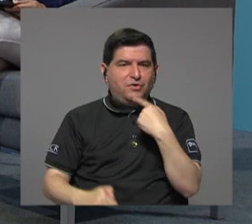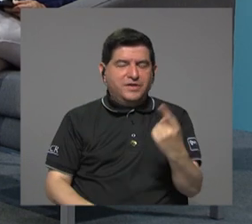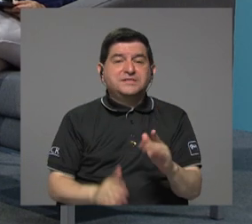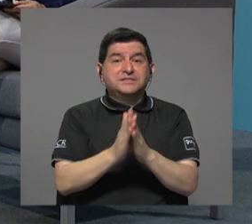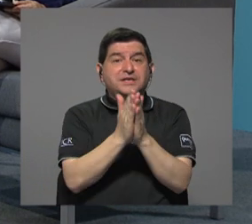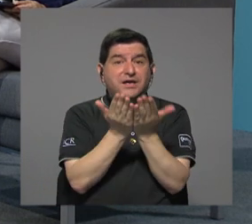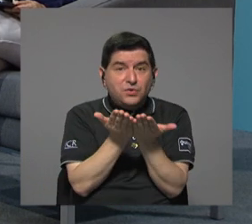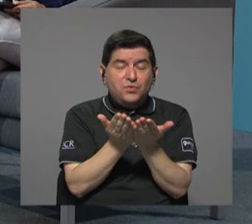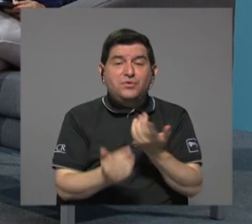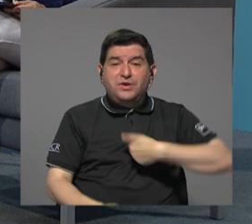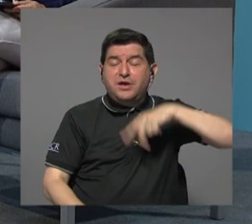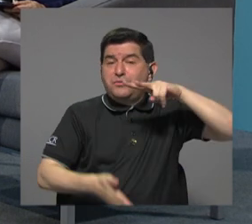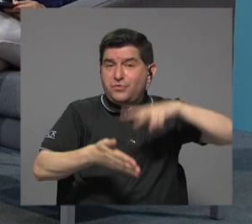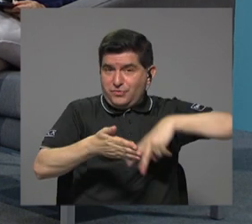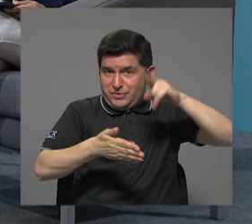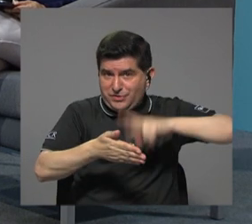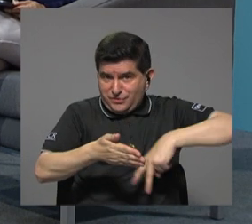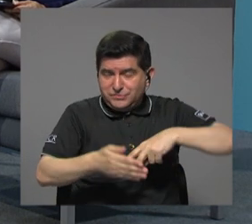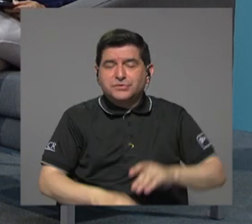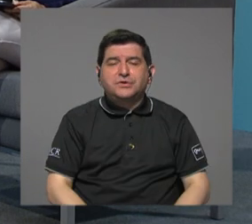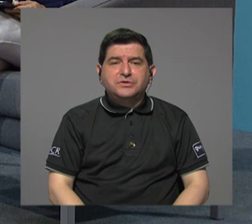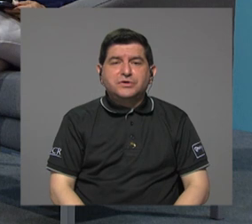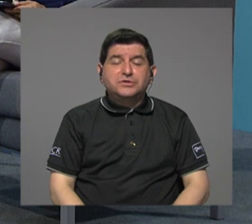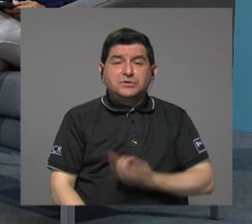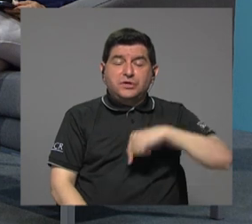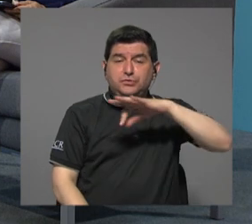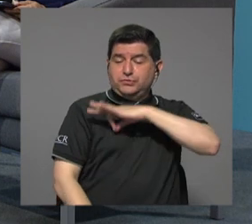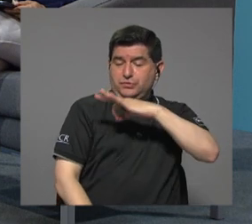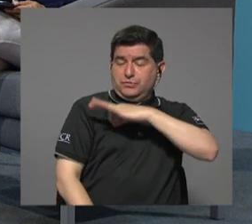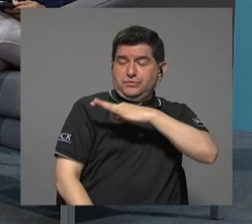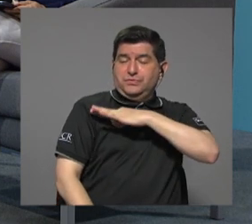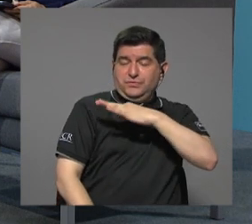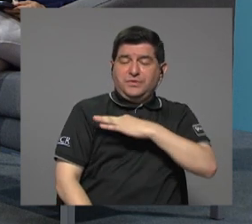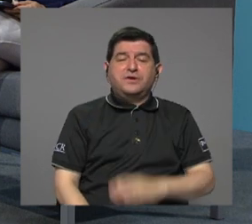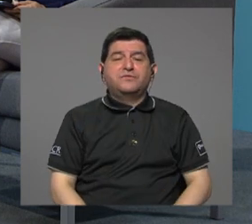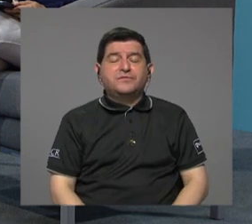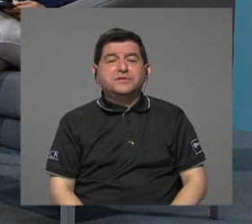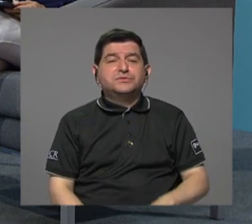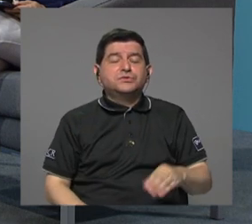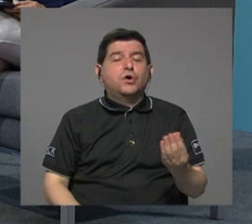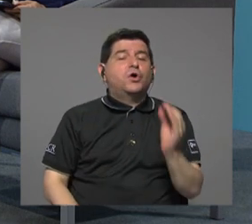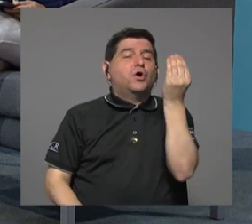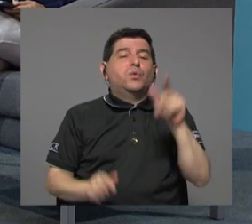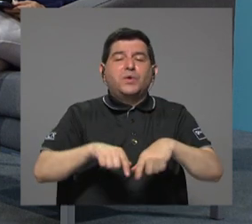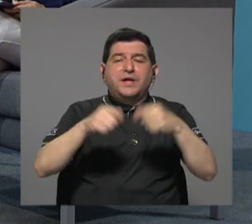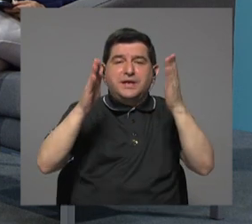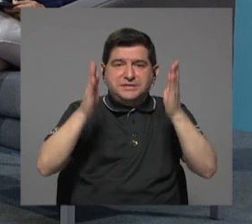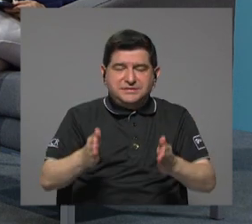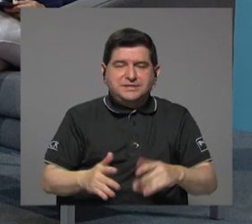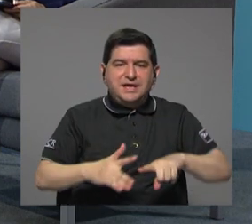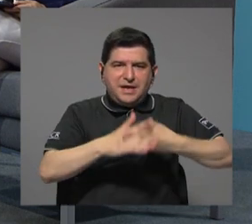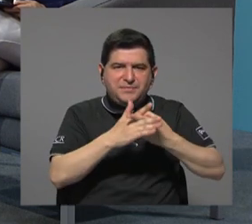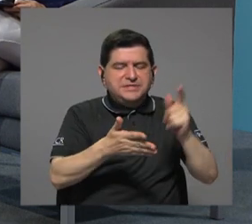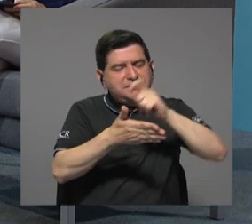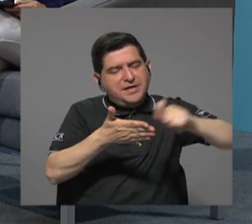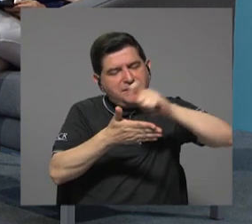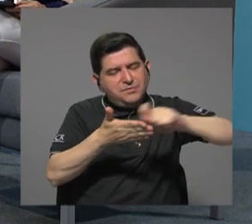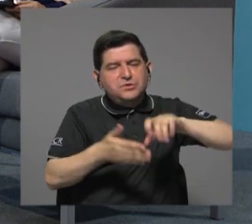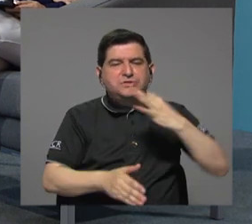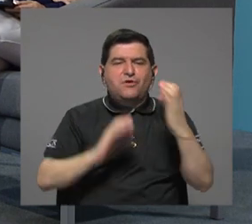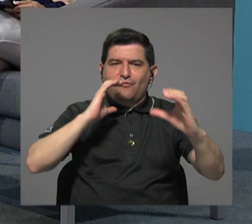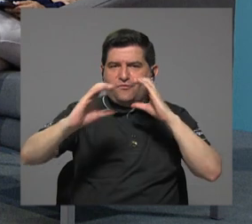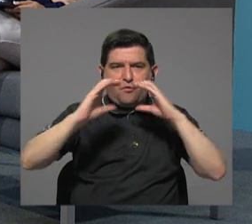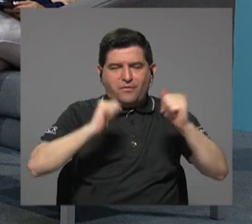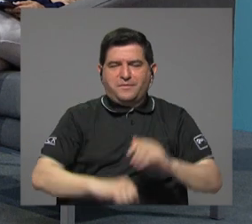libro que nosotros y el cual nos nutrimos muchos de los jóvenes periodistas que empezábamos en las redacciones de los medios de